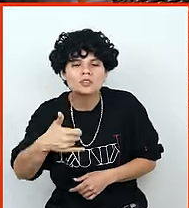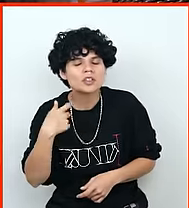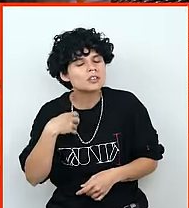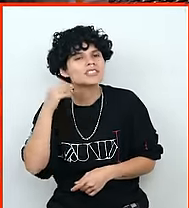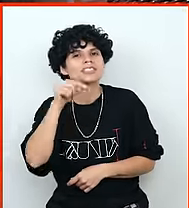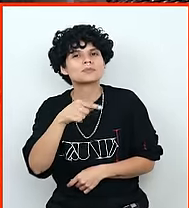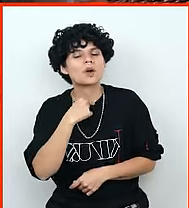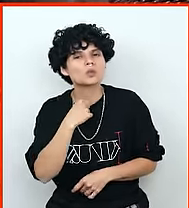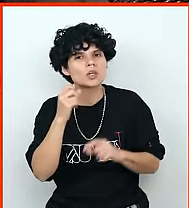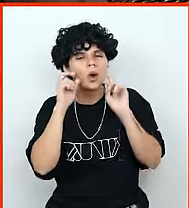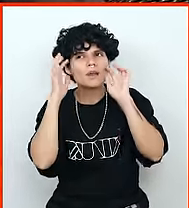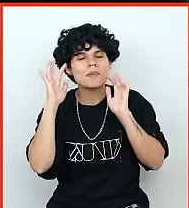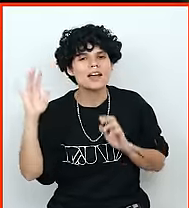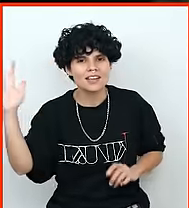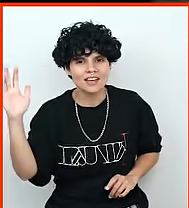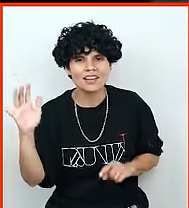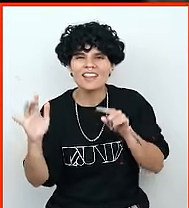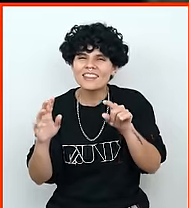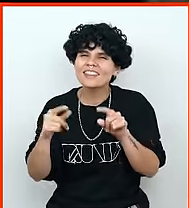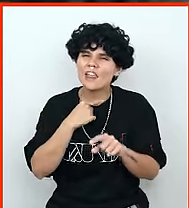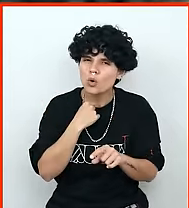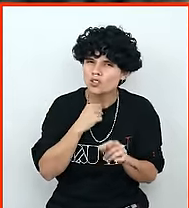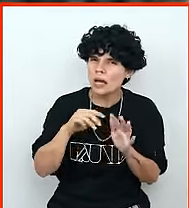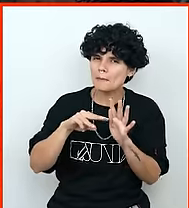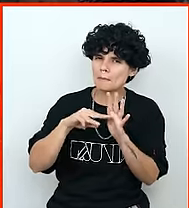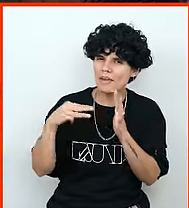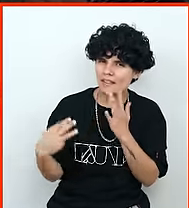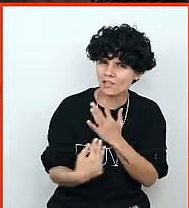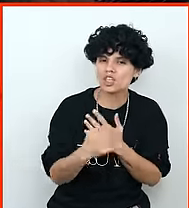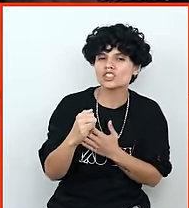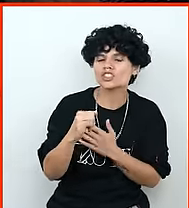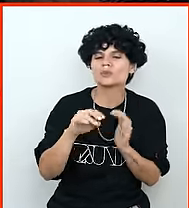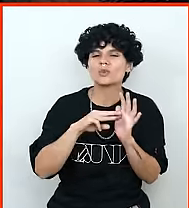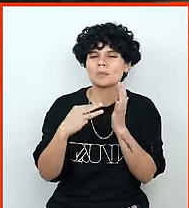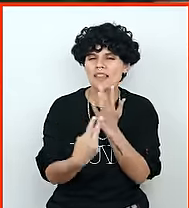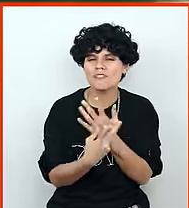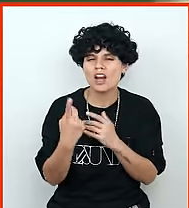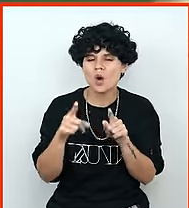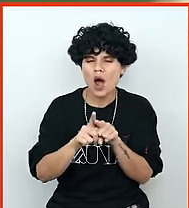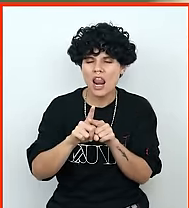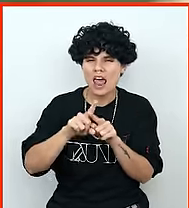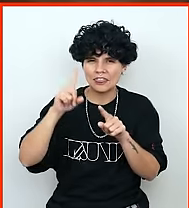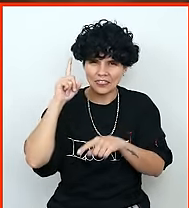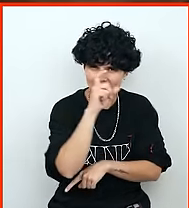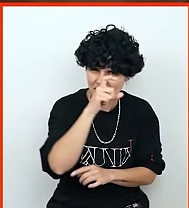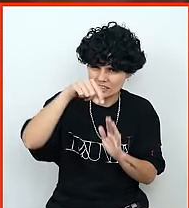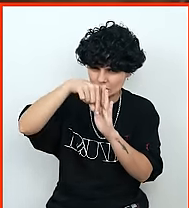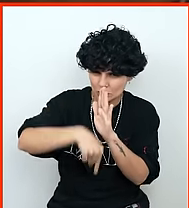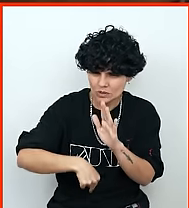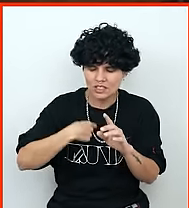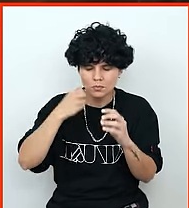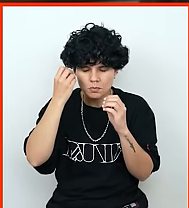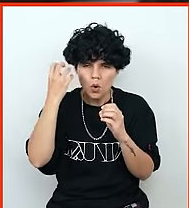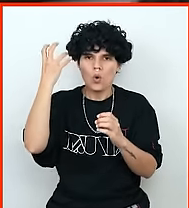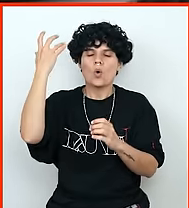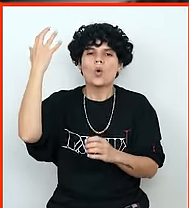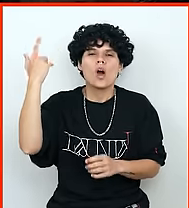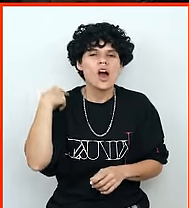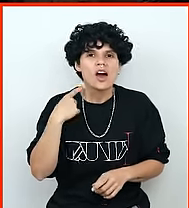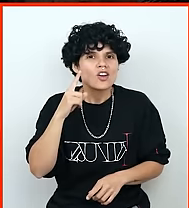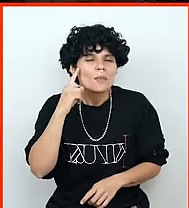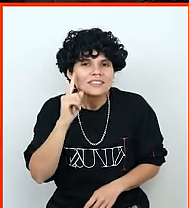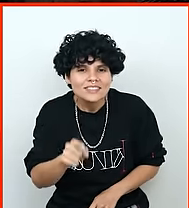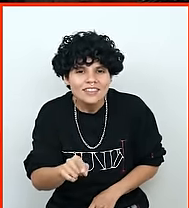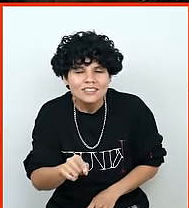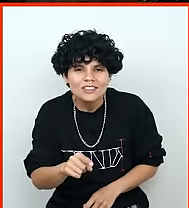me encantan esas genialidades metafóricas. ¿Te gusta la metáfora? ¿Te gusta el...? La metáfora compleja, sí, me gusta. Me gusta así como que diga, oh, puta la weá.